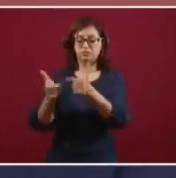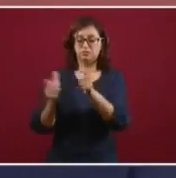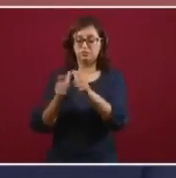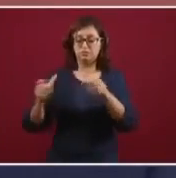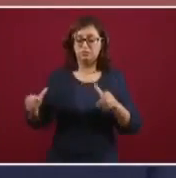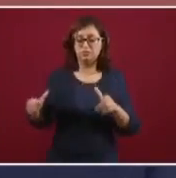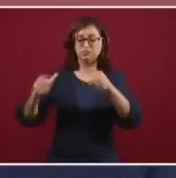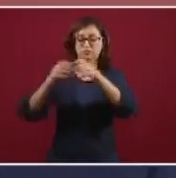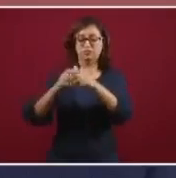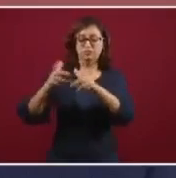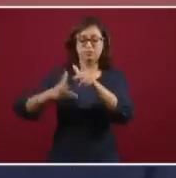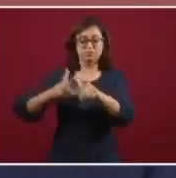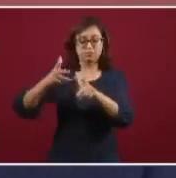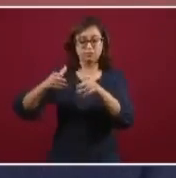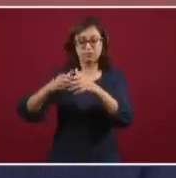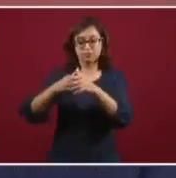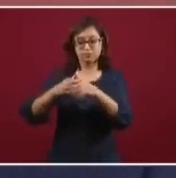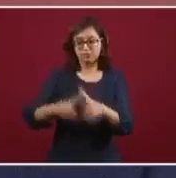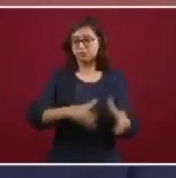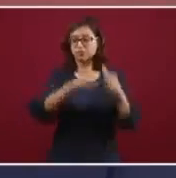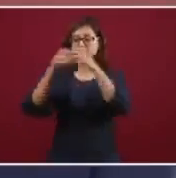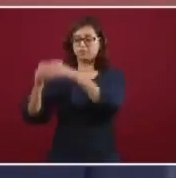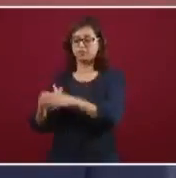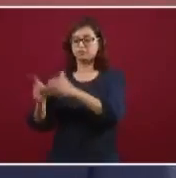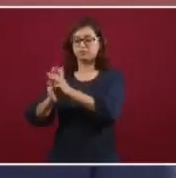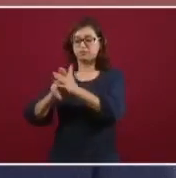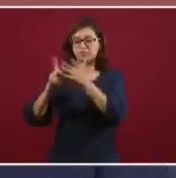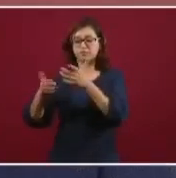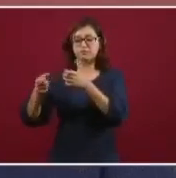la prensa independiente,